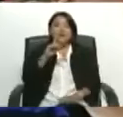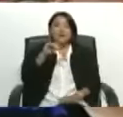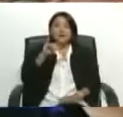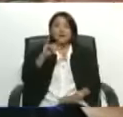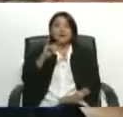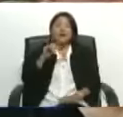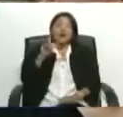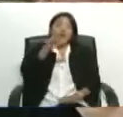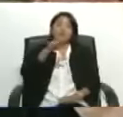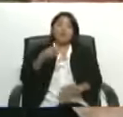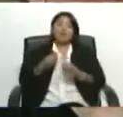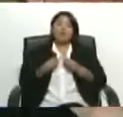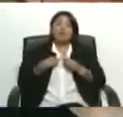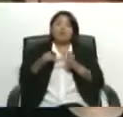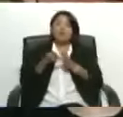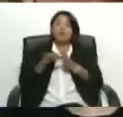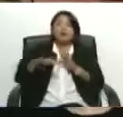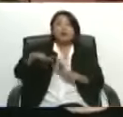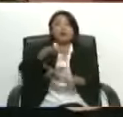del CDI.